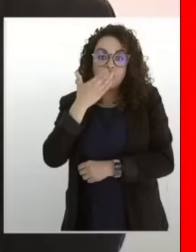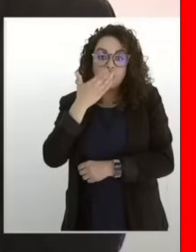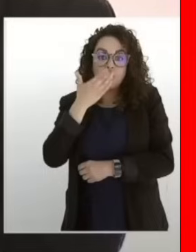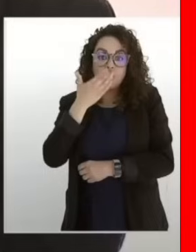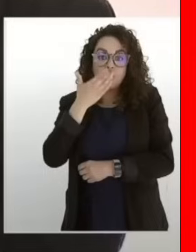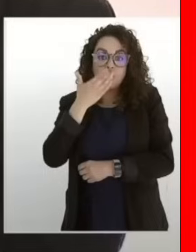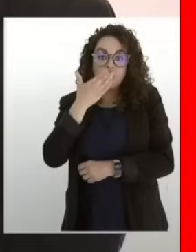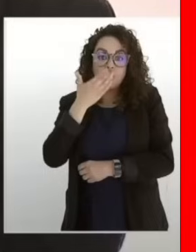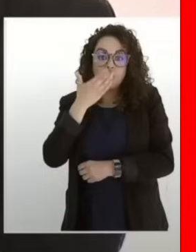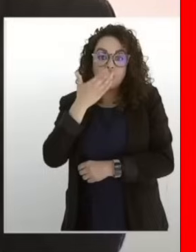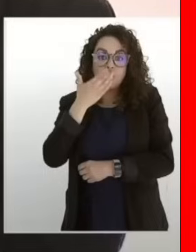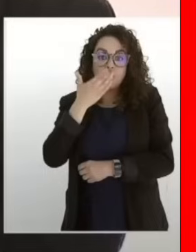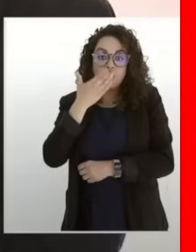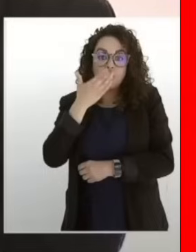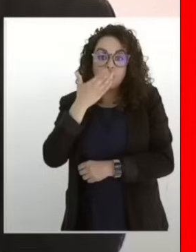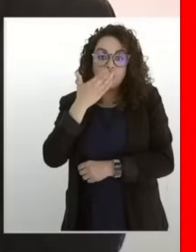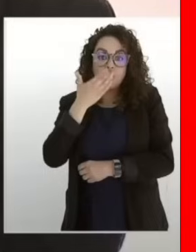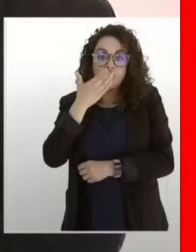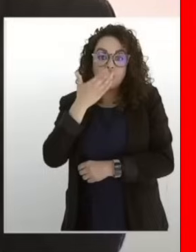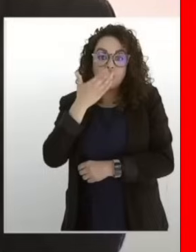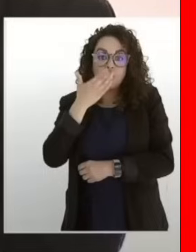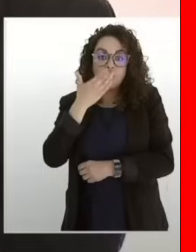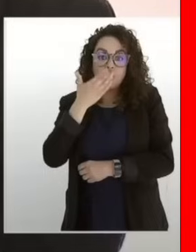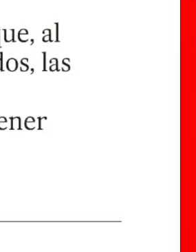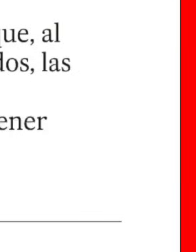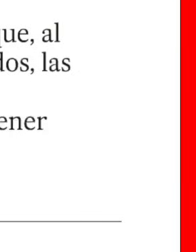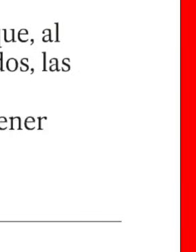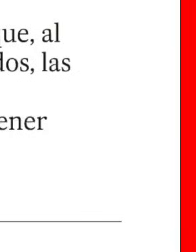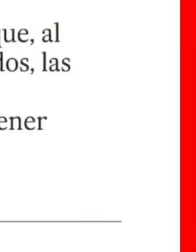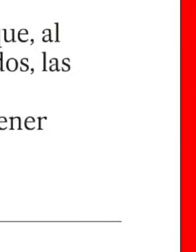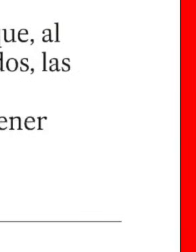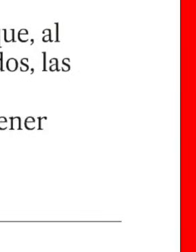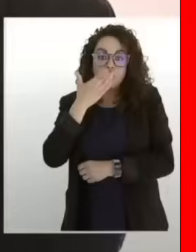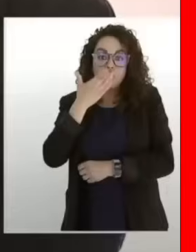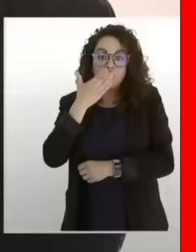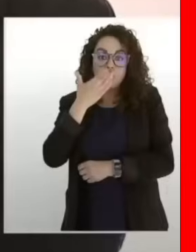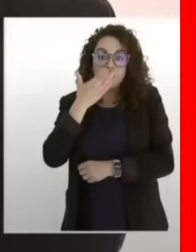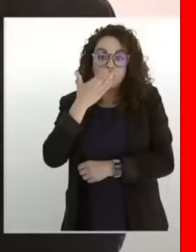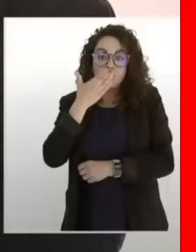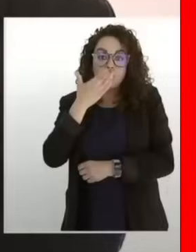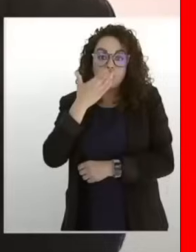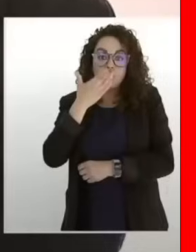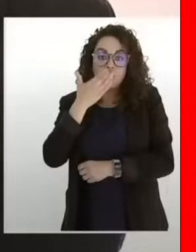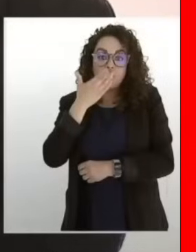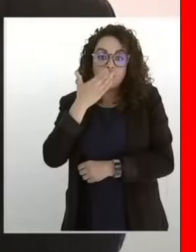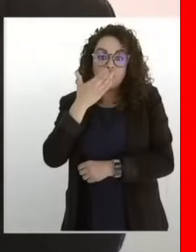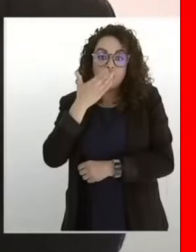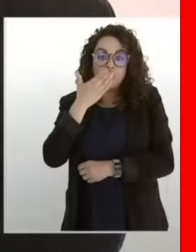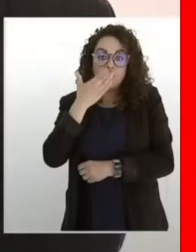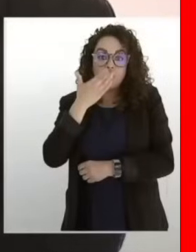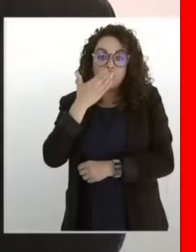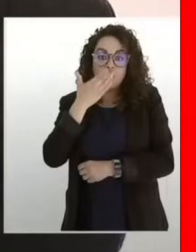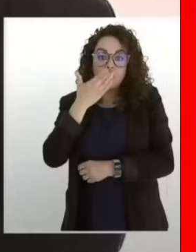respetar los cambios que se hicieron en las leyes como lo que acabamos de ver si no si no respetas pues te las vamos a quitar literal Pero bueno Esta